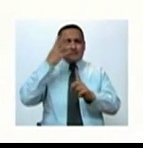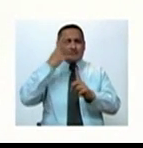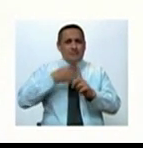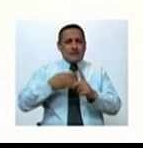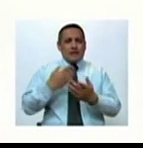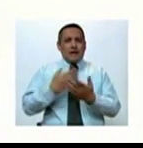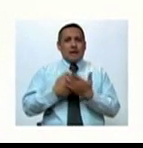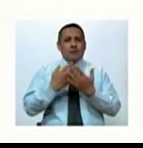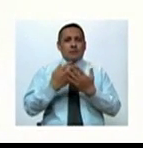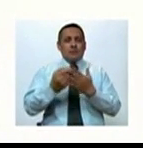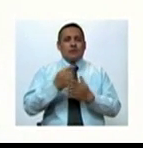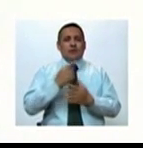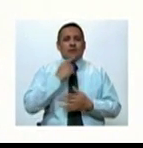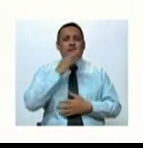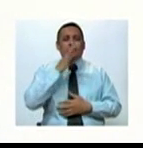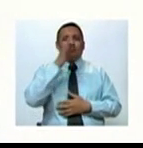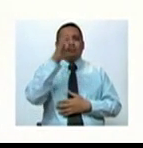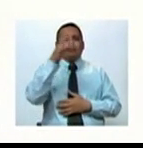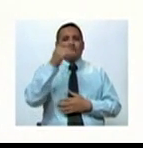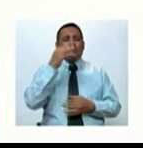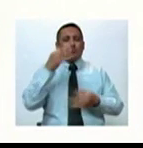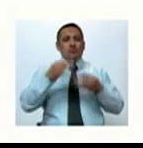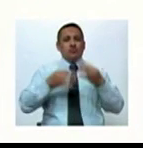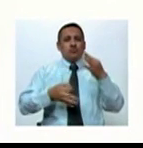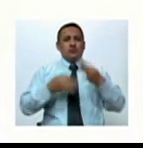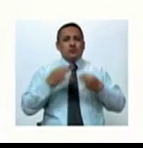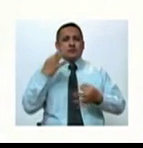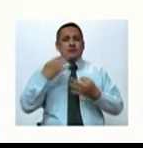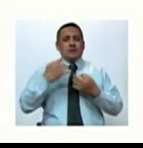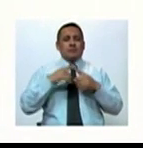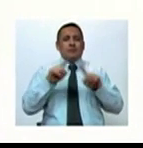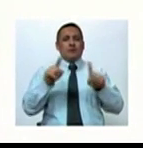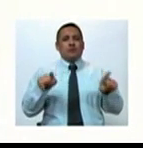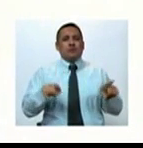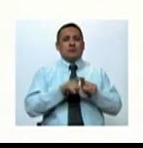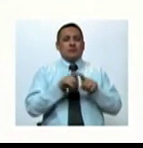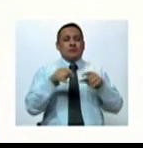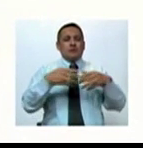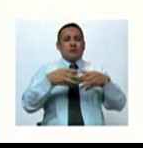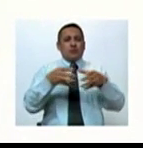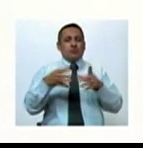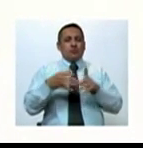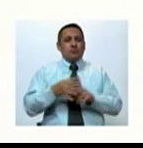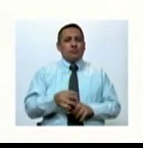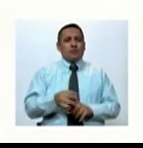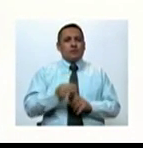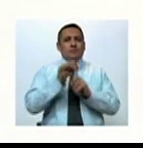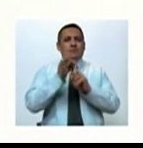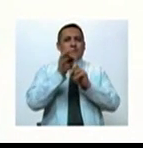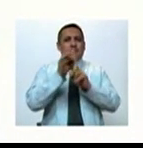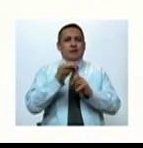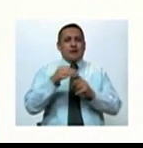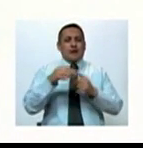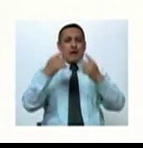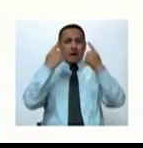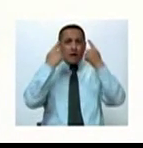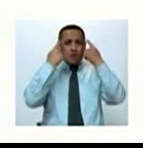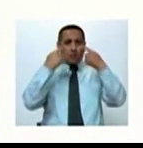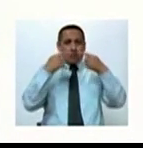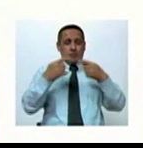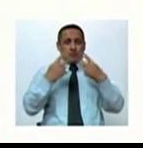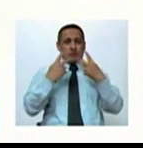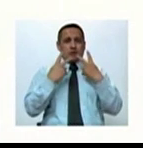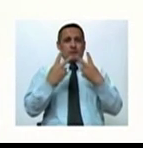las perspectivas de justicia, pero desde su particular óptica. Y